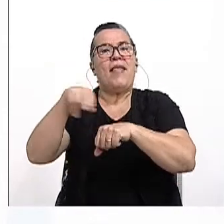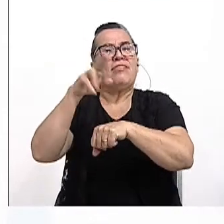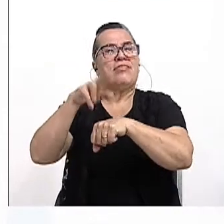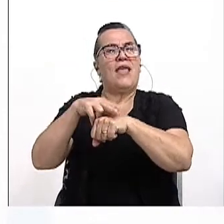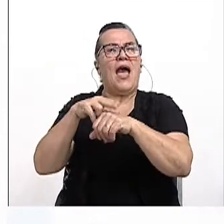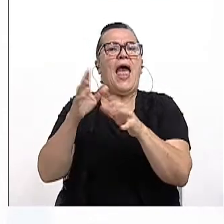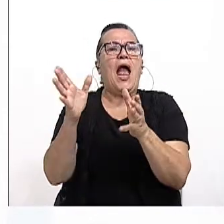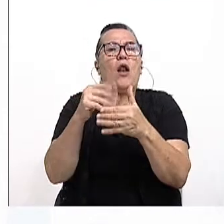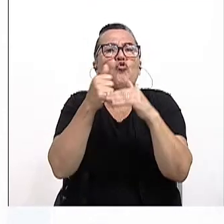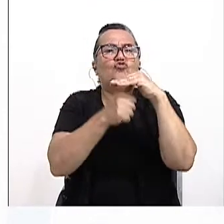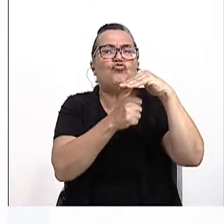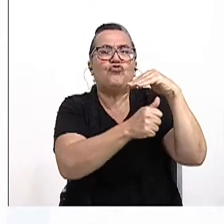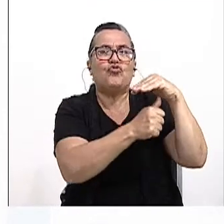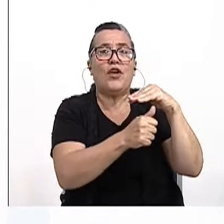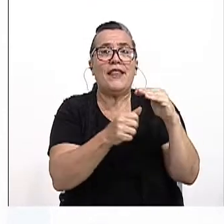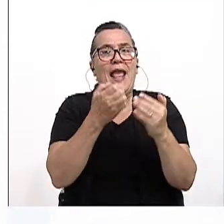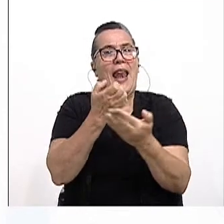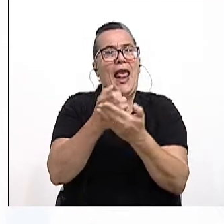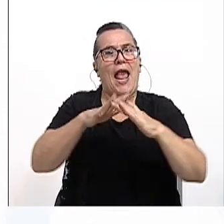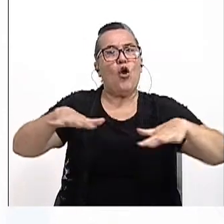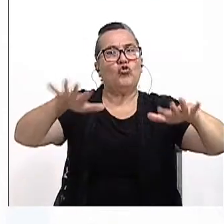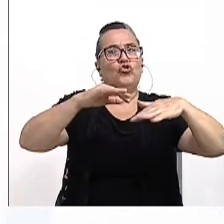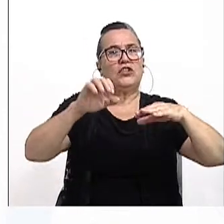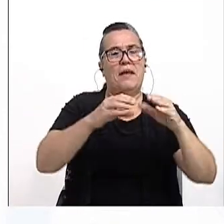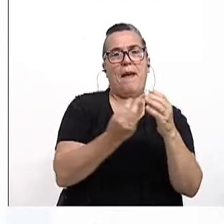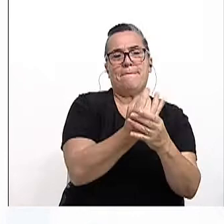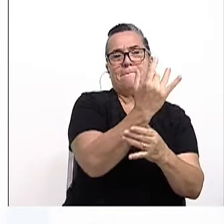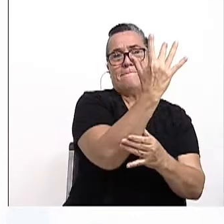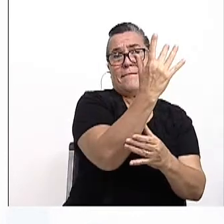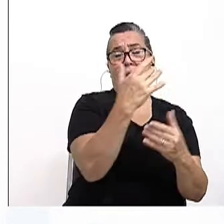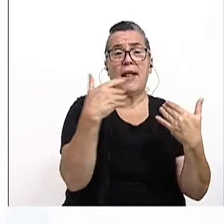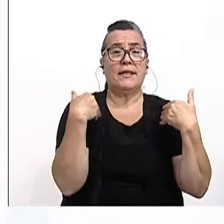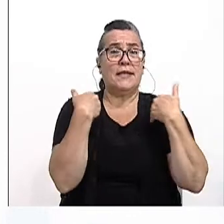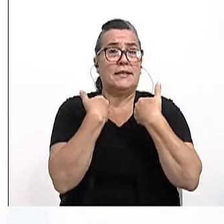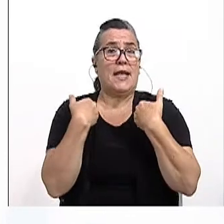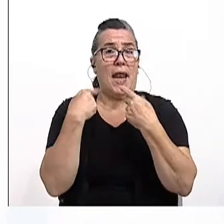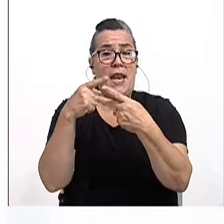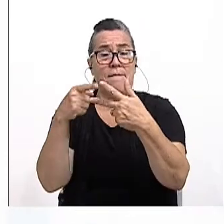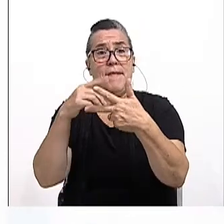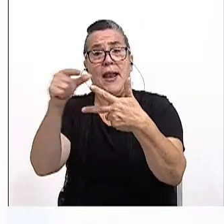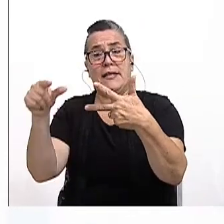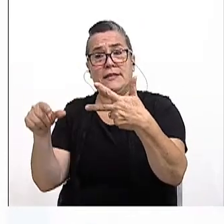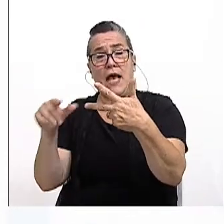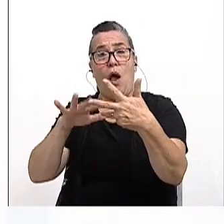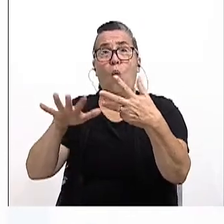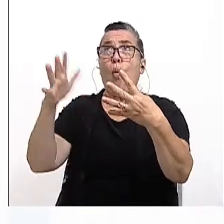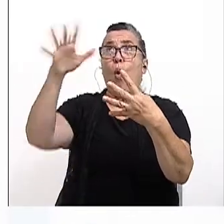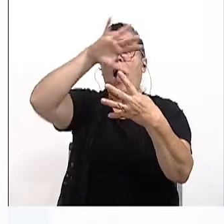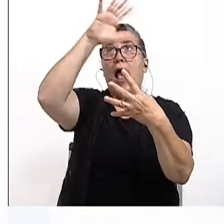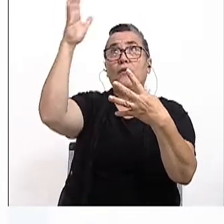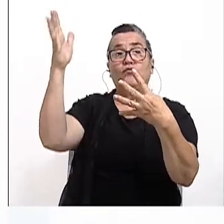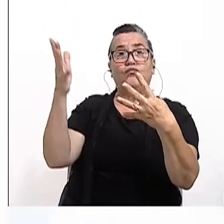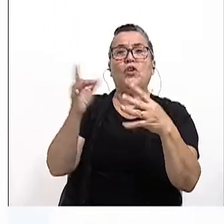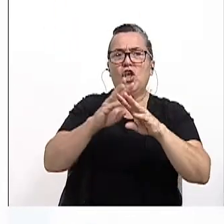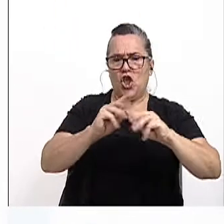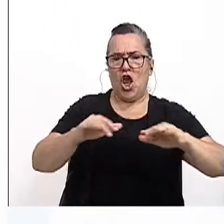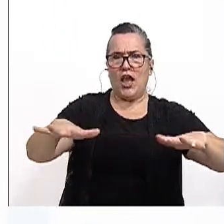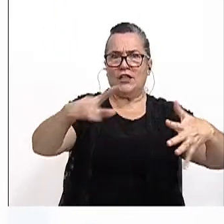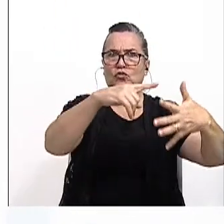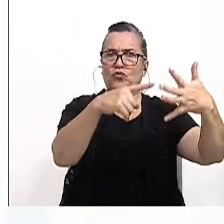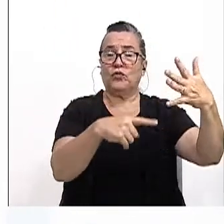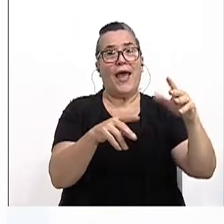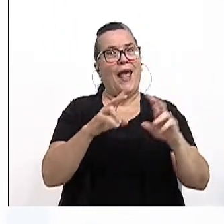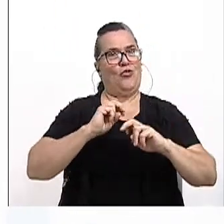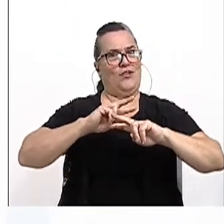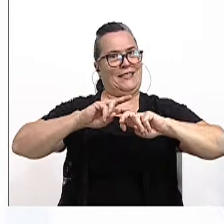ciertos reservorios del ecosistema, en las plantas, en los animales, en las aguas, en la atmósfera o en el suelo. Gracias a esto,